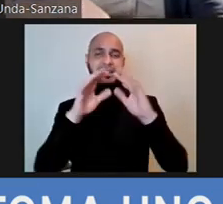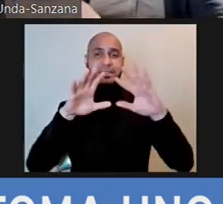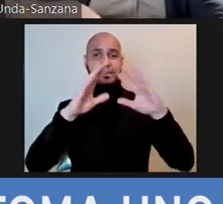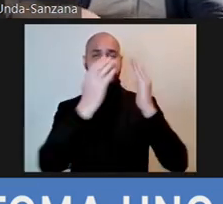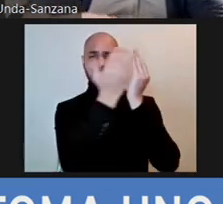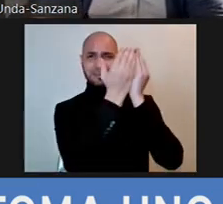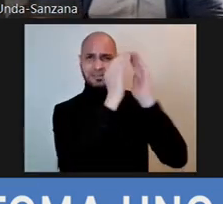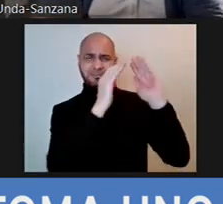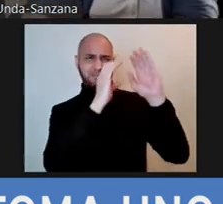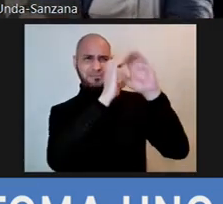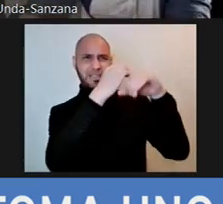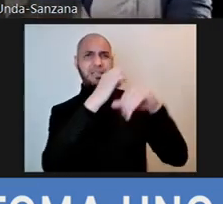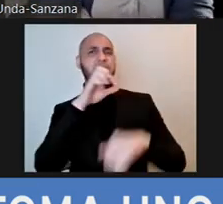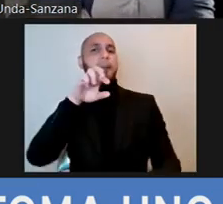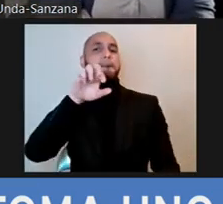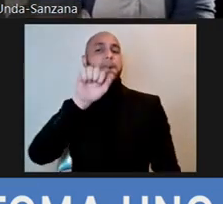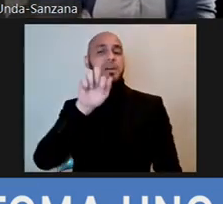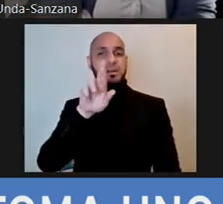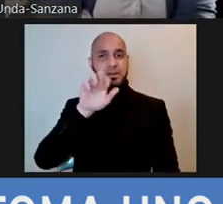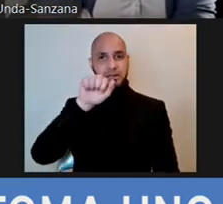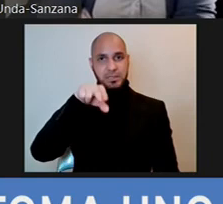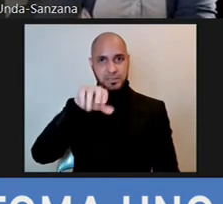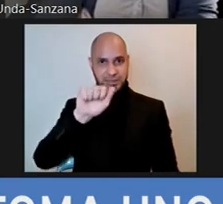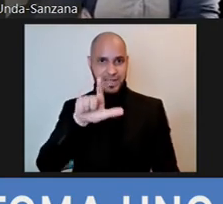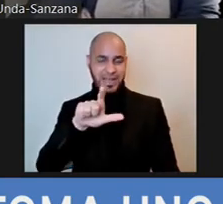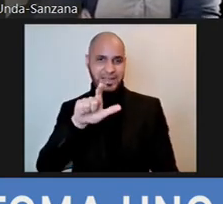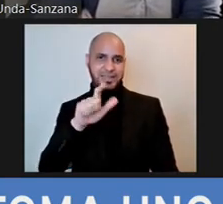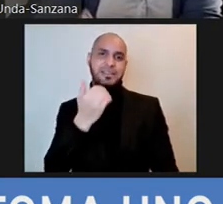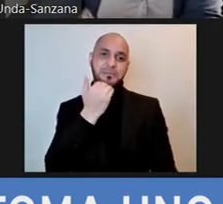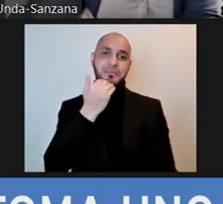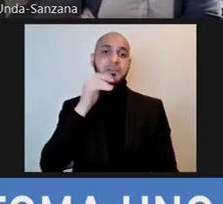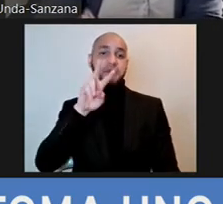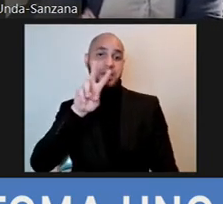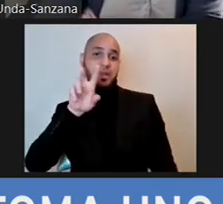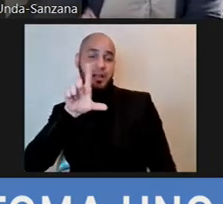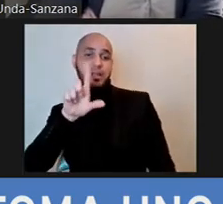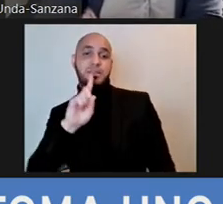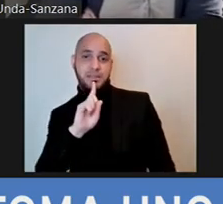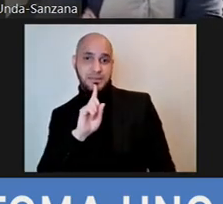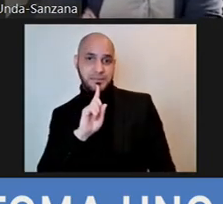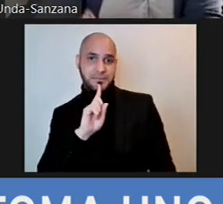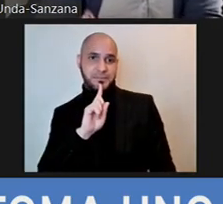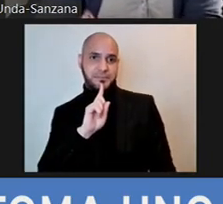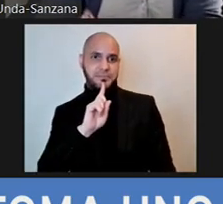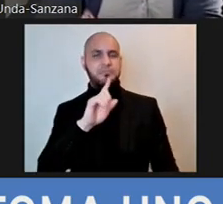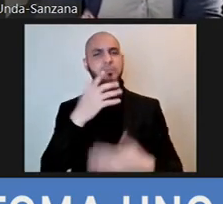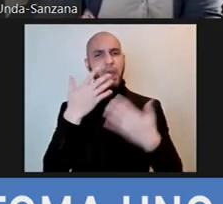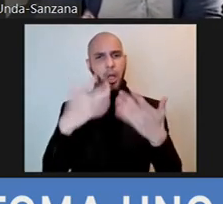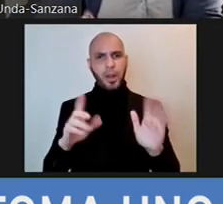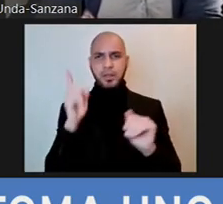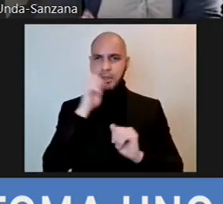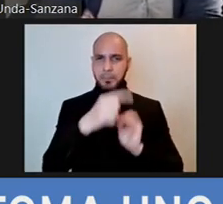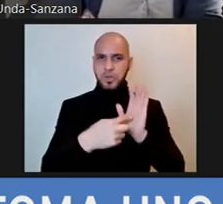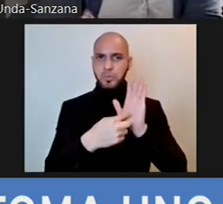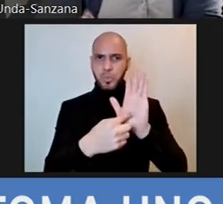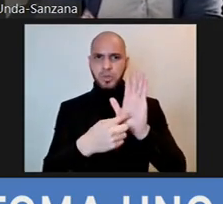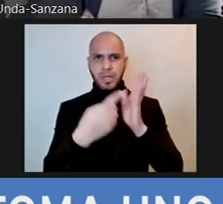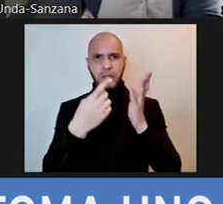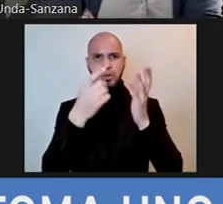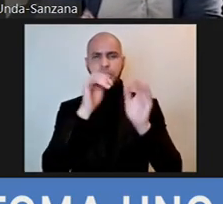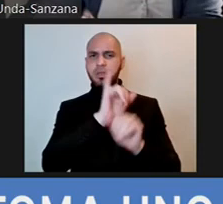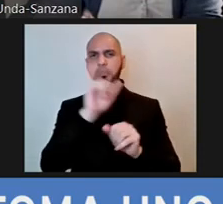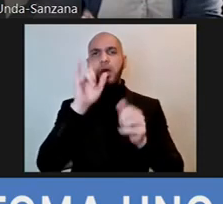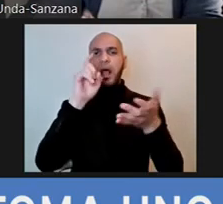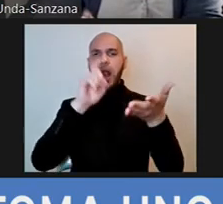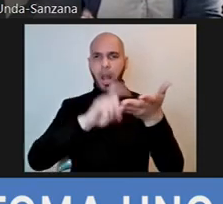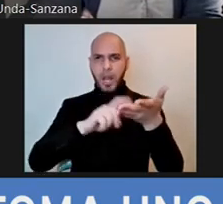Paranal en esta región y el BLT finalmente. Termino la presentación mostrándole esta lámina, les puedo